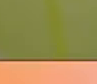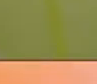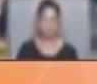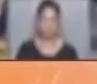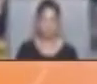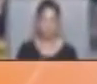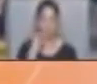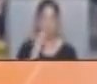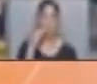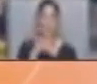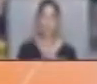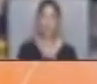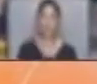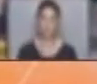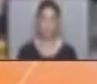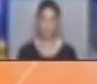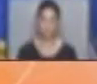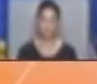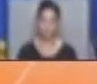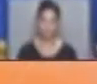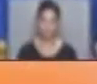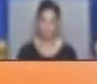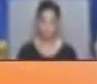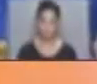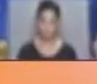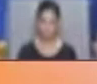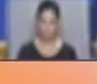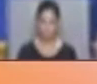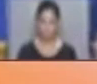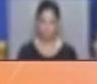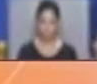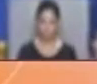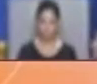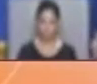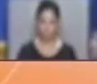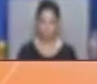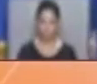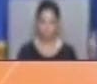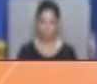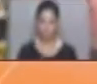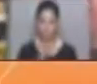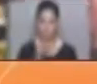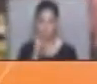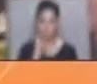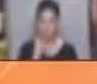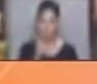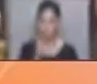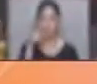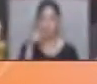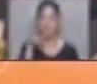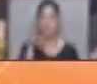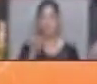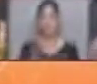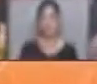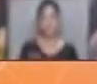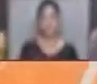la figura generalmente del Poder Ejecutivo. El primer ministro lo elige el pueblo, la gente, incidencia el